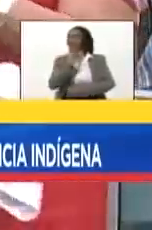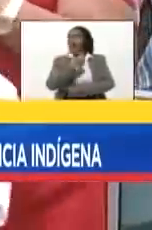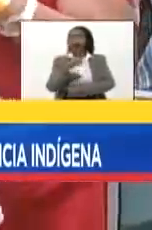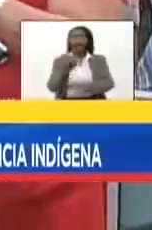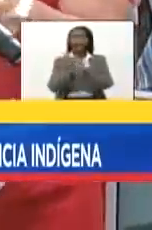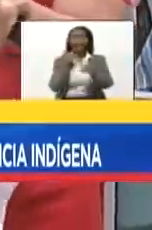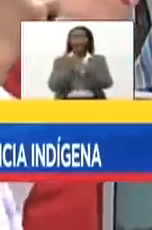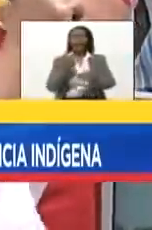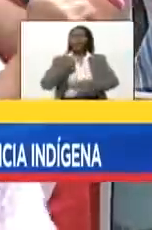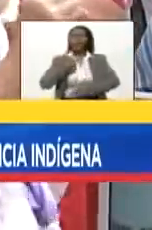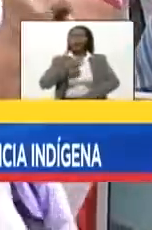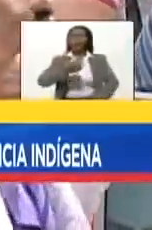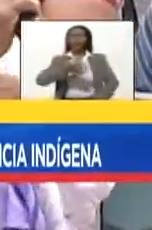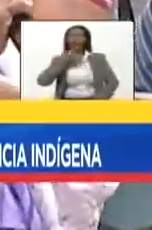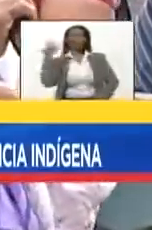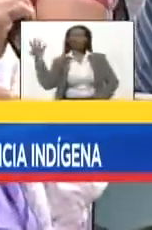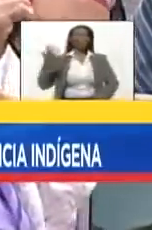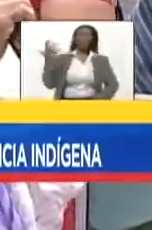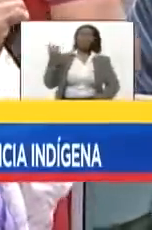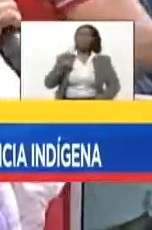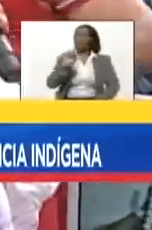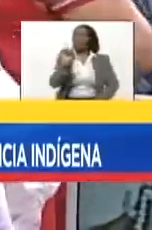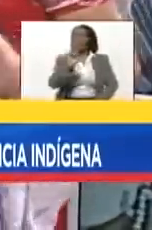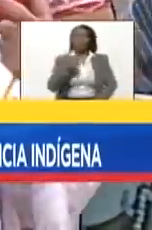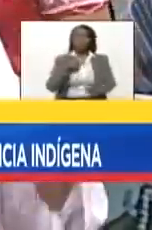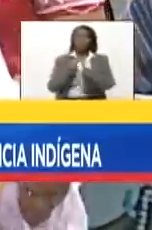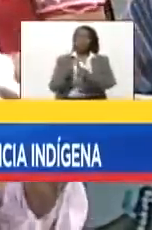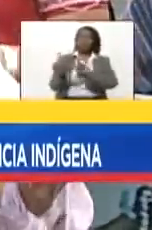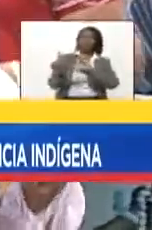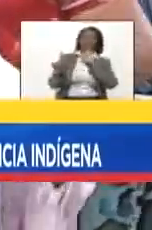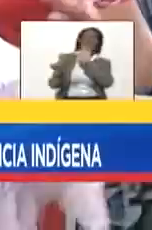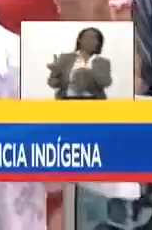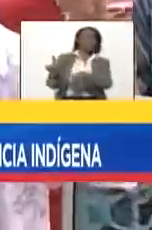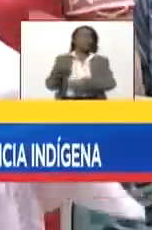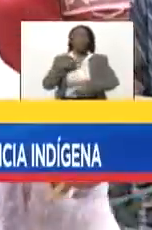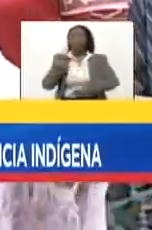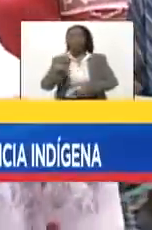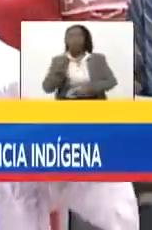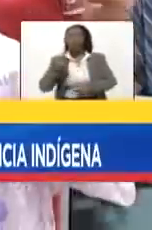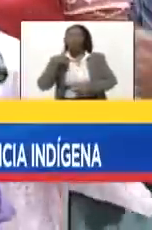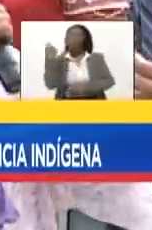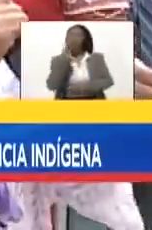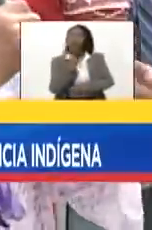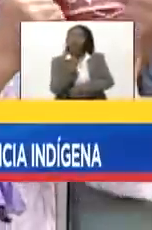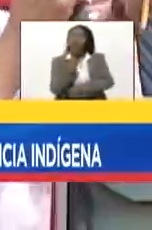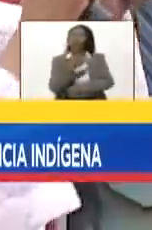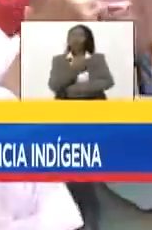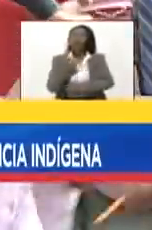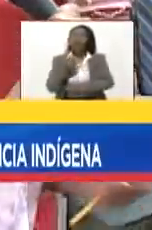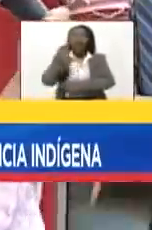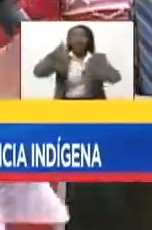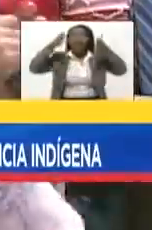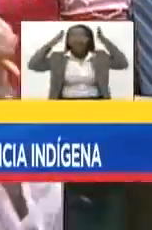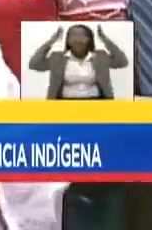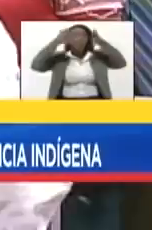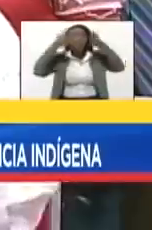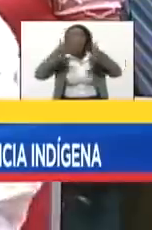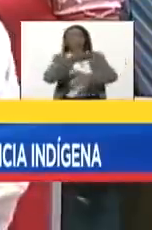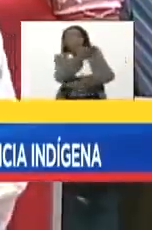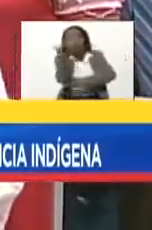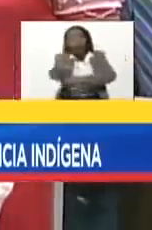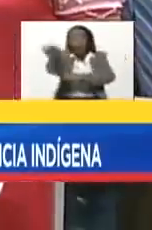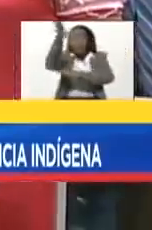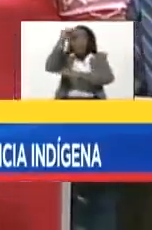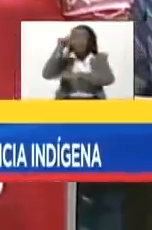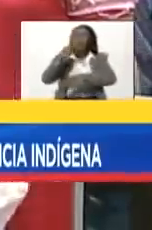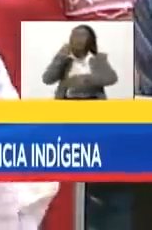para vanagloriarme, no, muy lejos de eso. Simplemente es para cuestión de formación, porque así nos